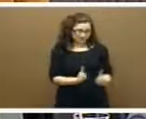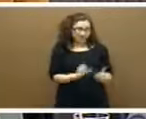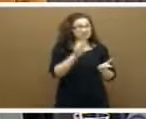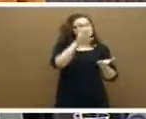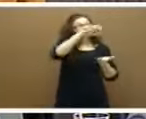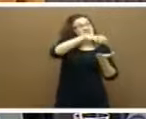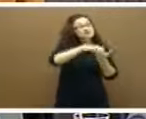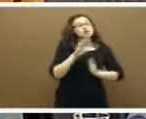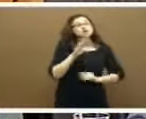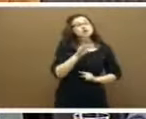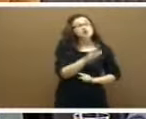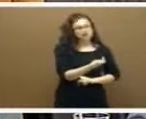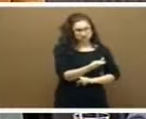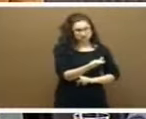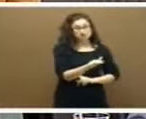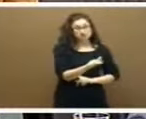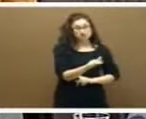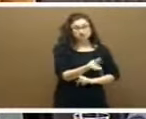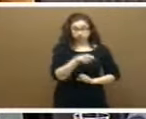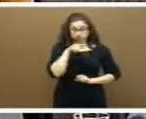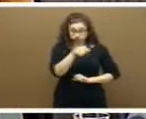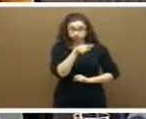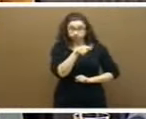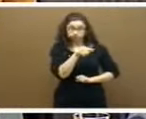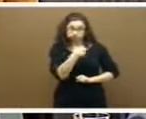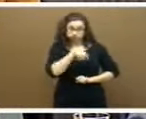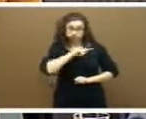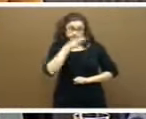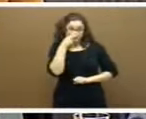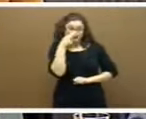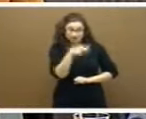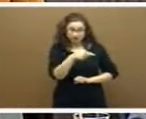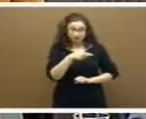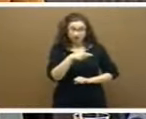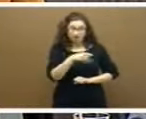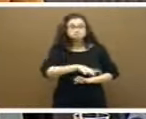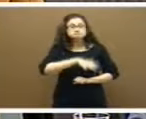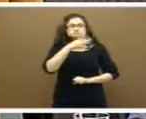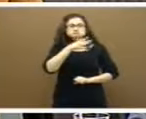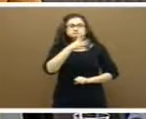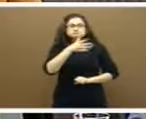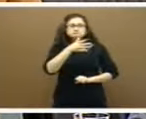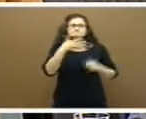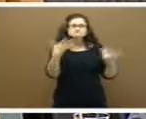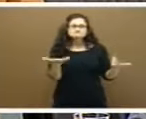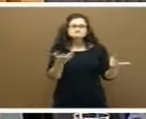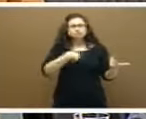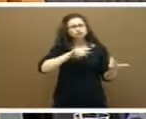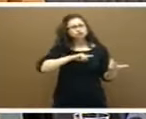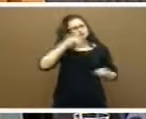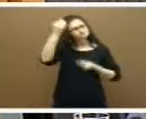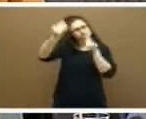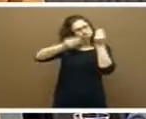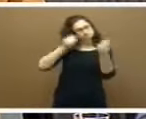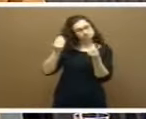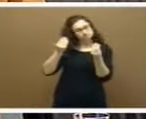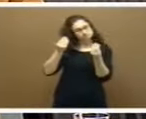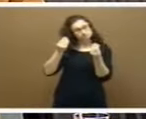centros rurales, que son los que en este caso nos interesa. Porque nosotros consideramos